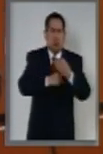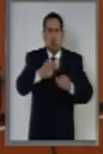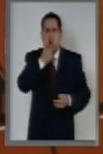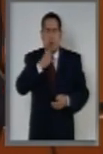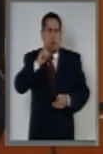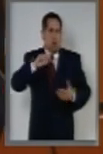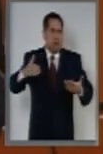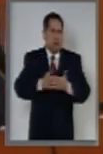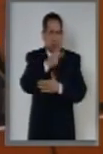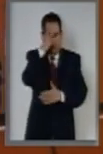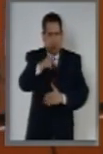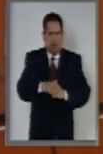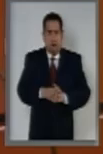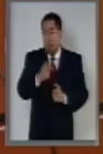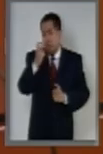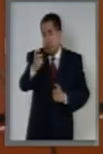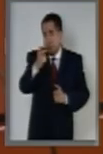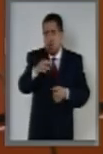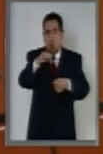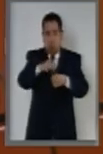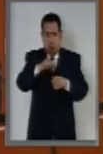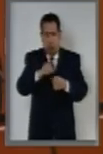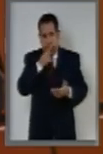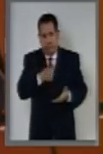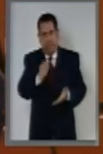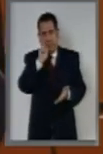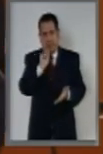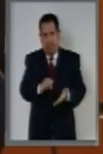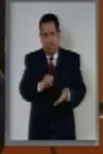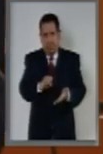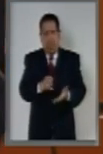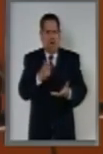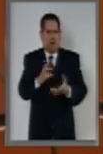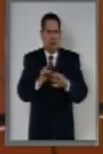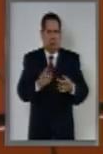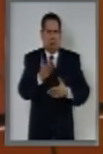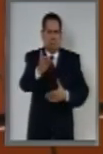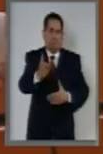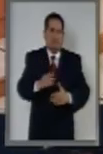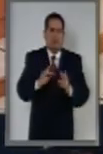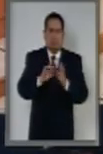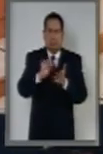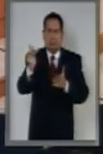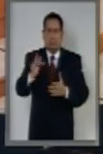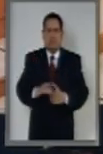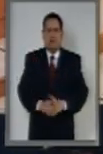todos los mexicanos. Por eso votaremos a favor de este dictamen. Muchas gracias.